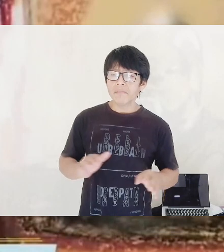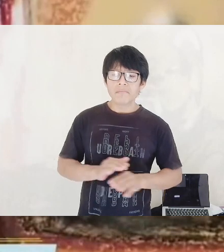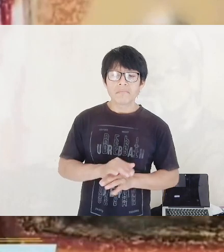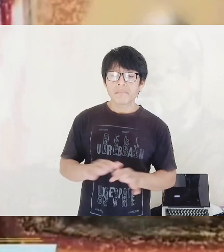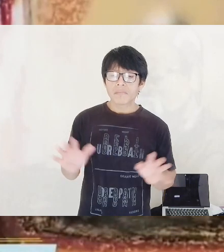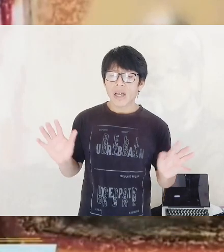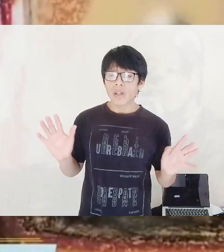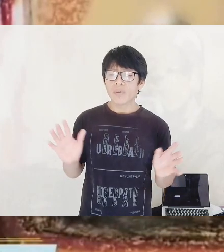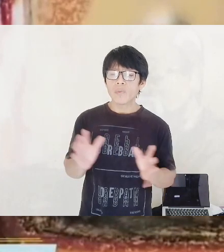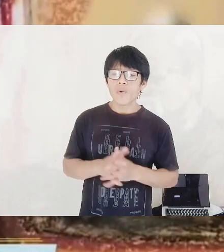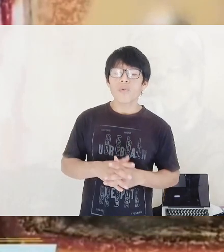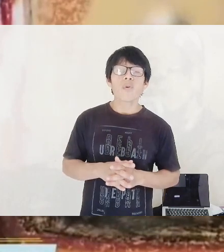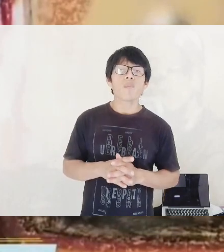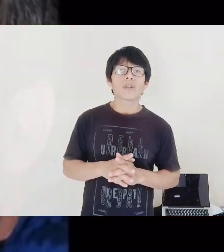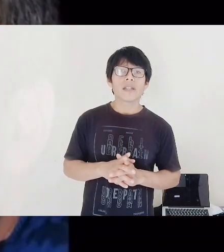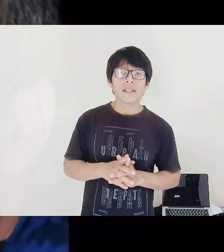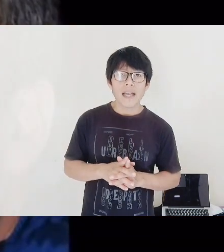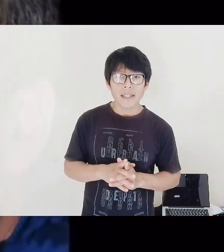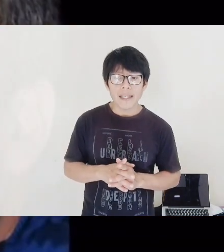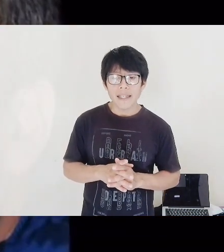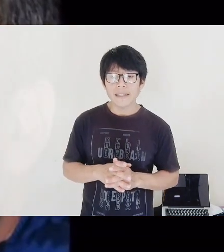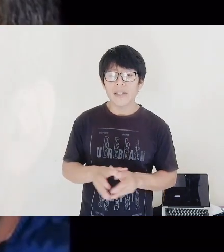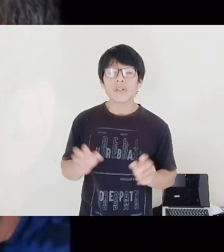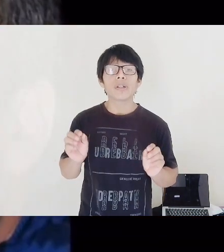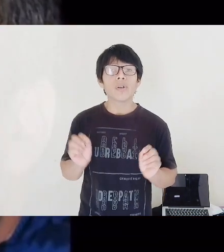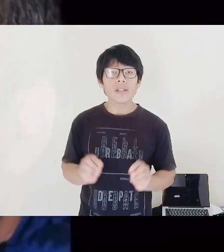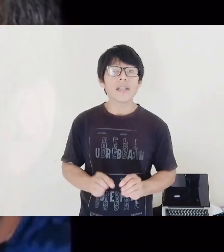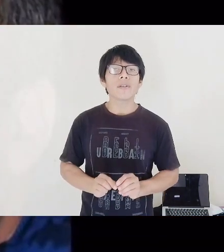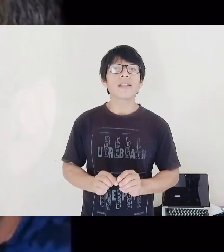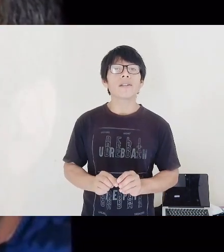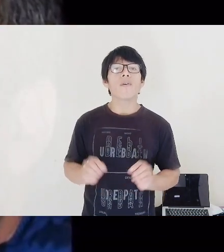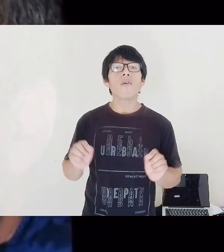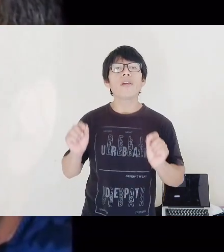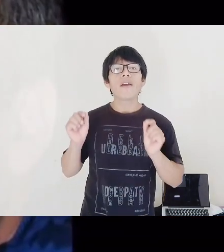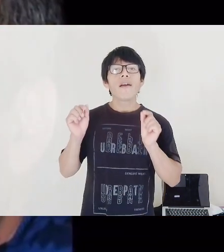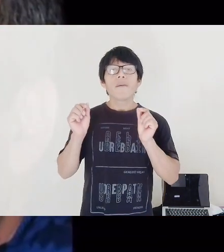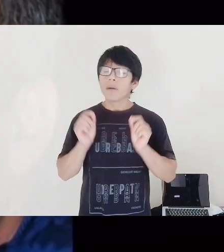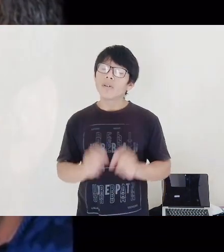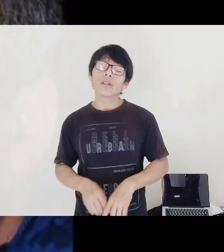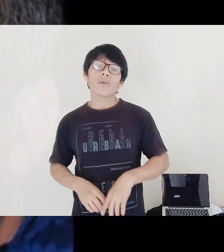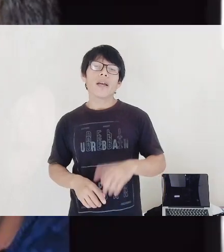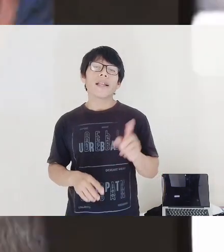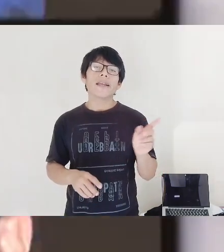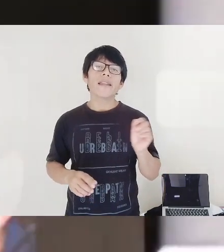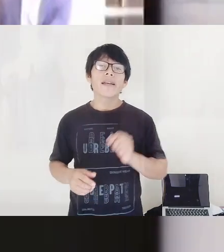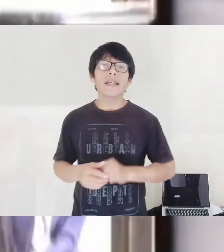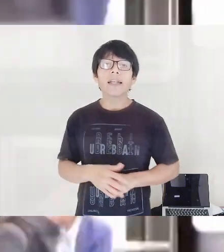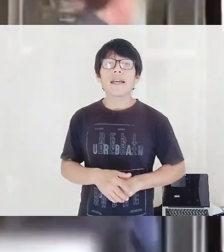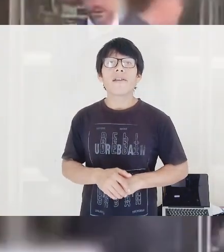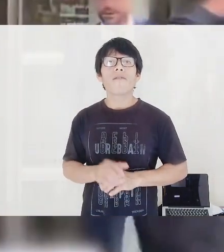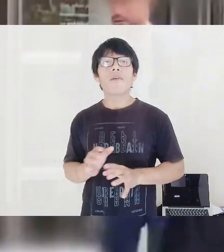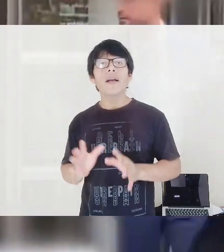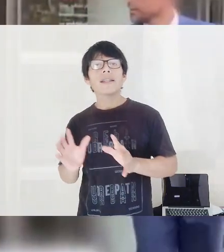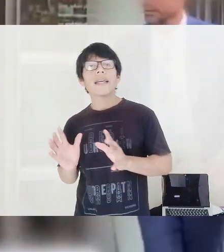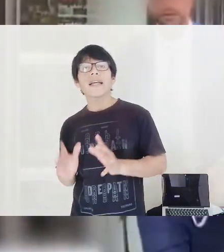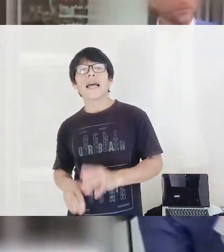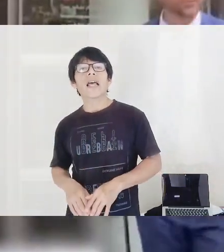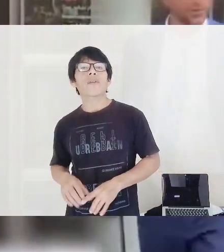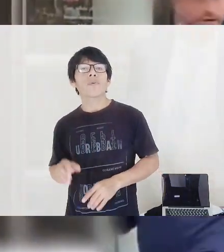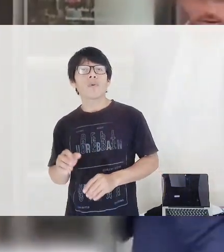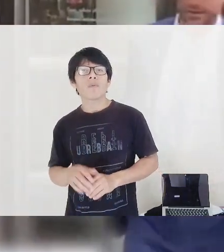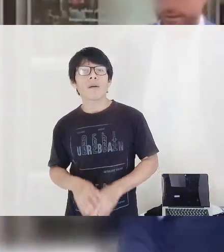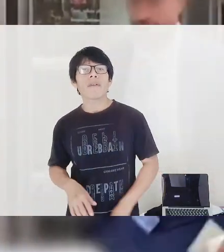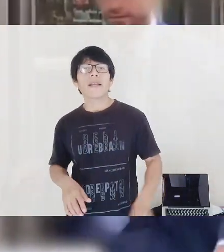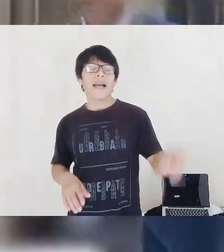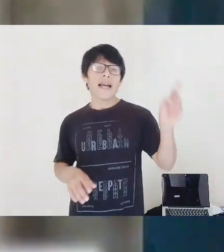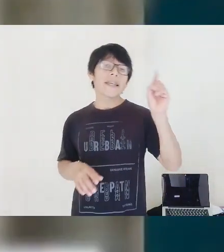Felipe Calderón anduvo como sin nada, en serio. Y hoy, señores, el día de ayer fue